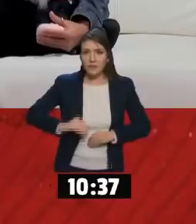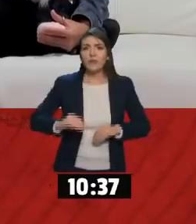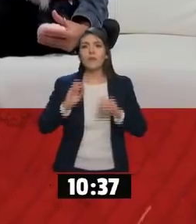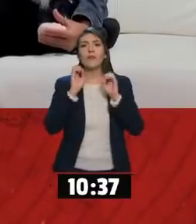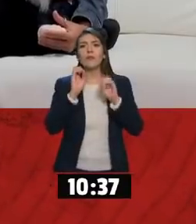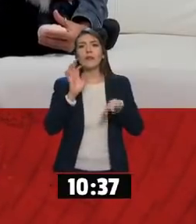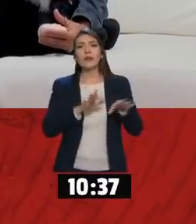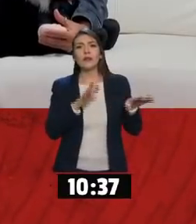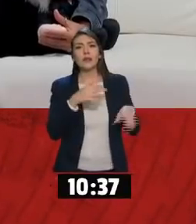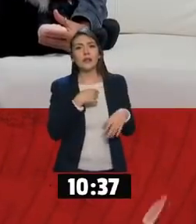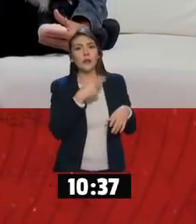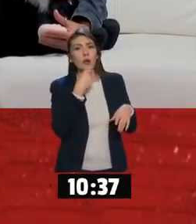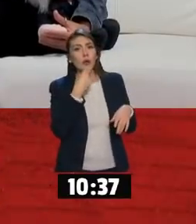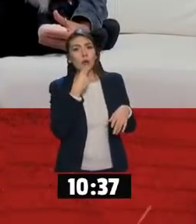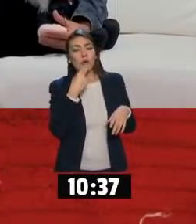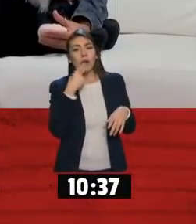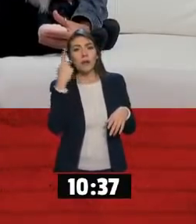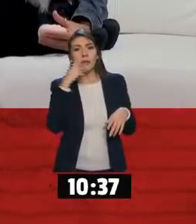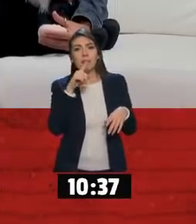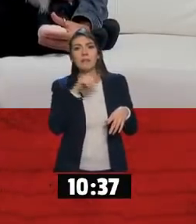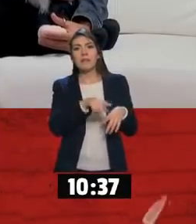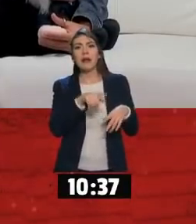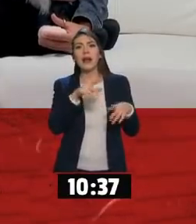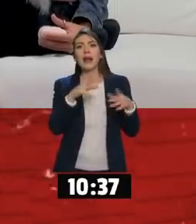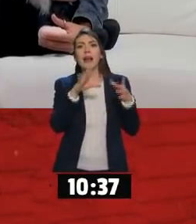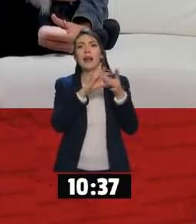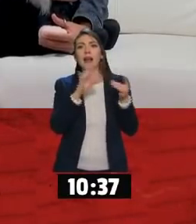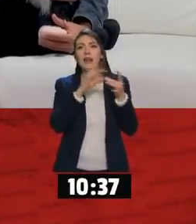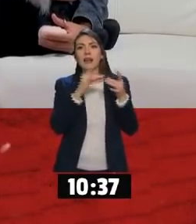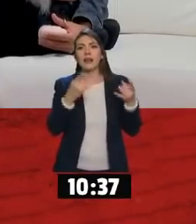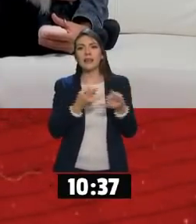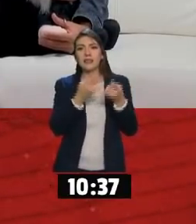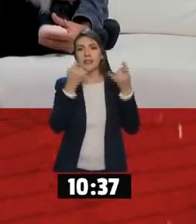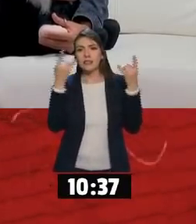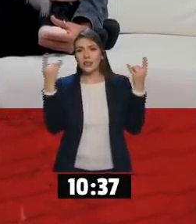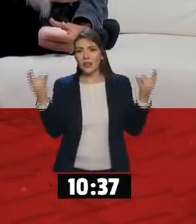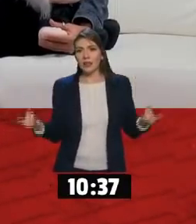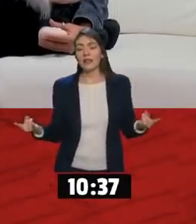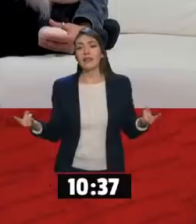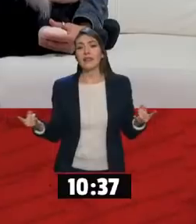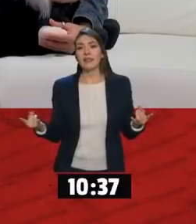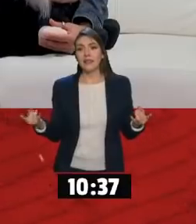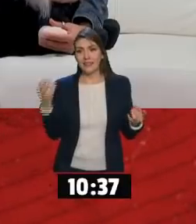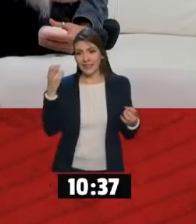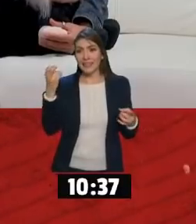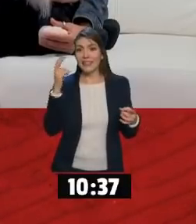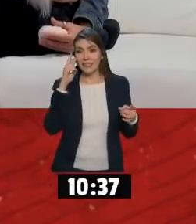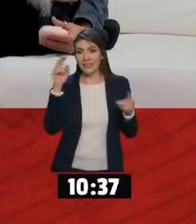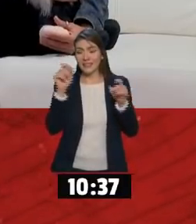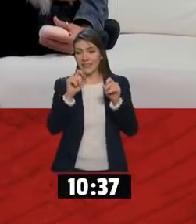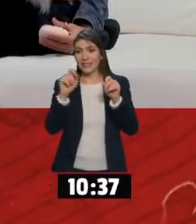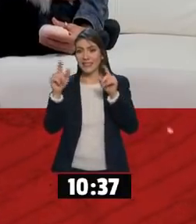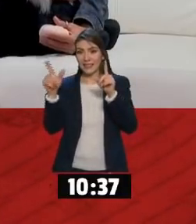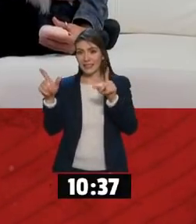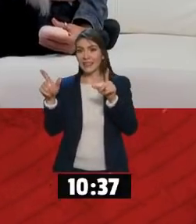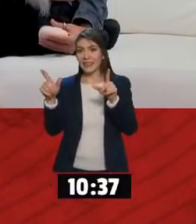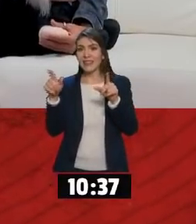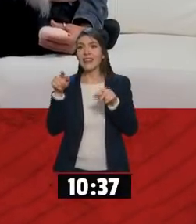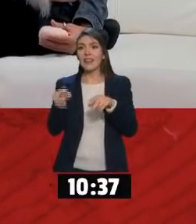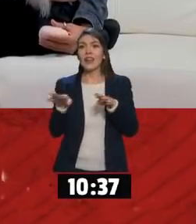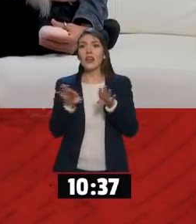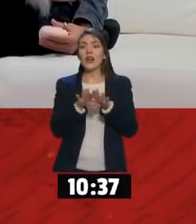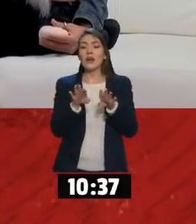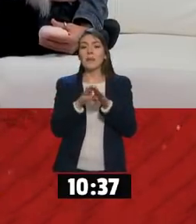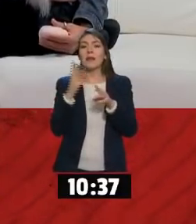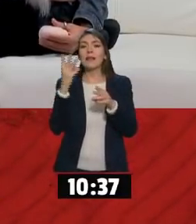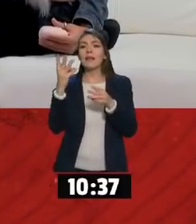cosas que usamos para que los personajes cuenten la historia. Y es justo lo que están viendo, es hablar